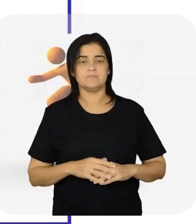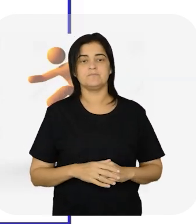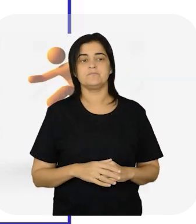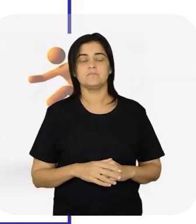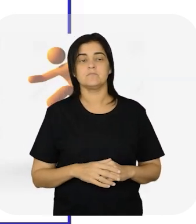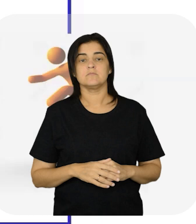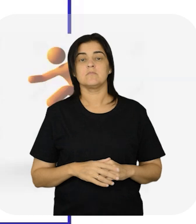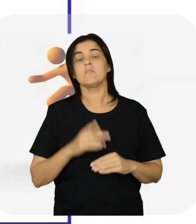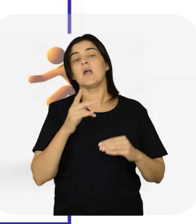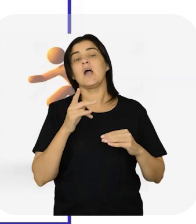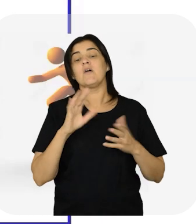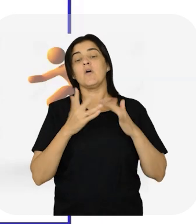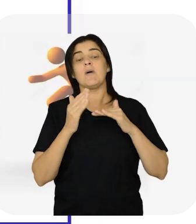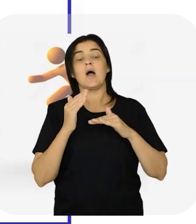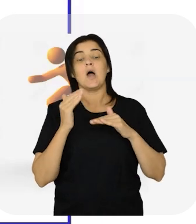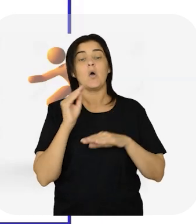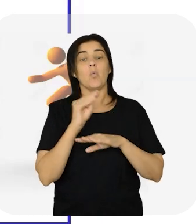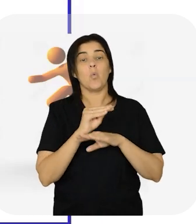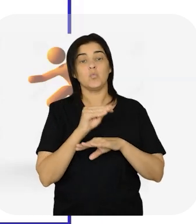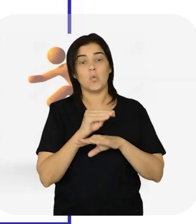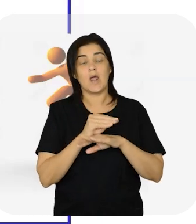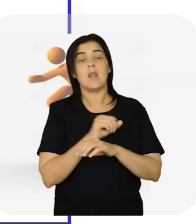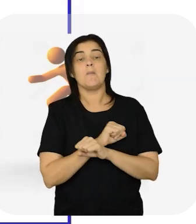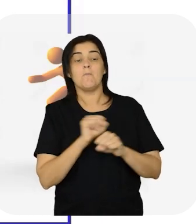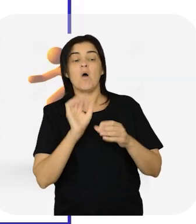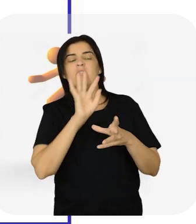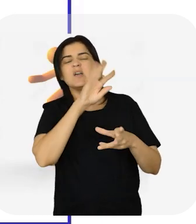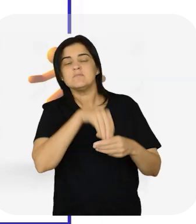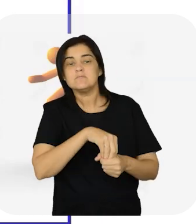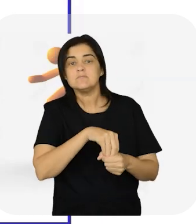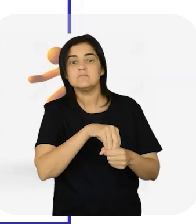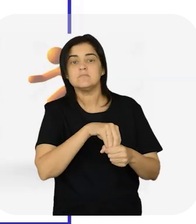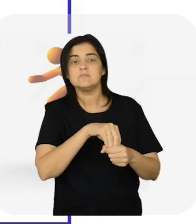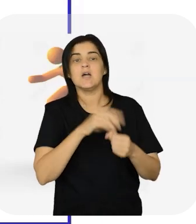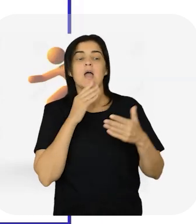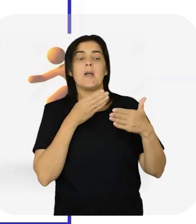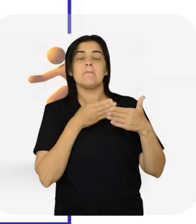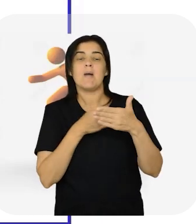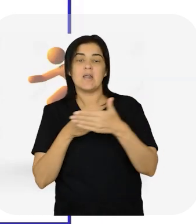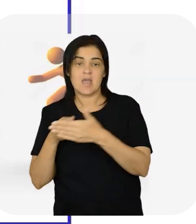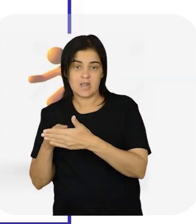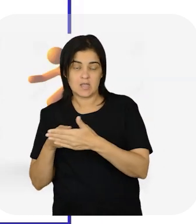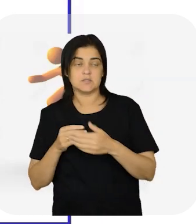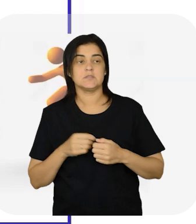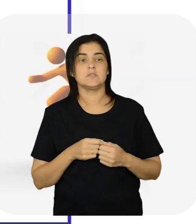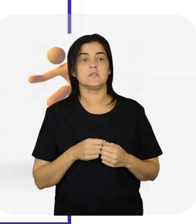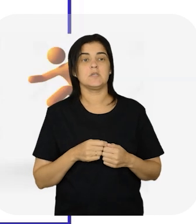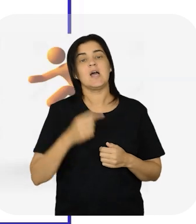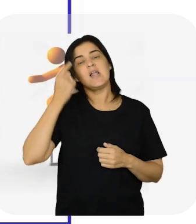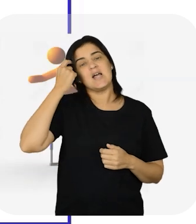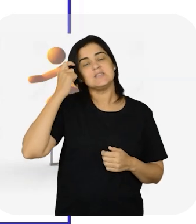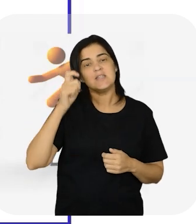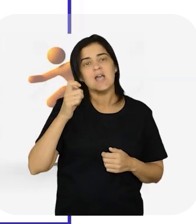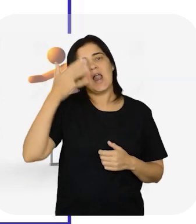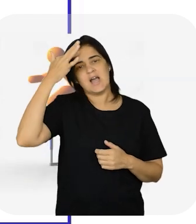A nivel cultural, pueden constituirse en barreras las ideas,